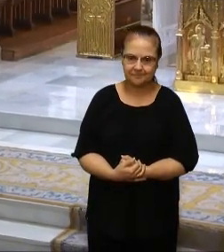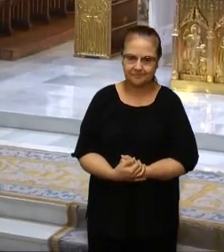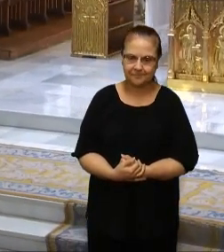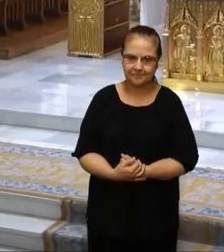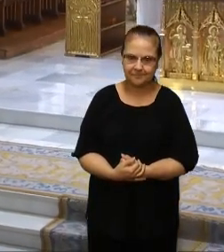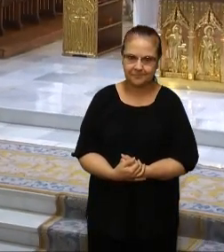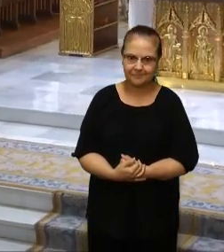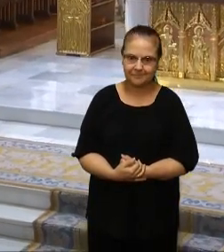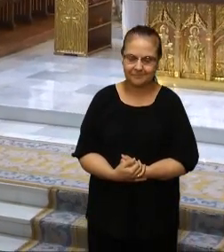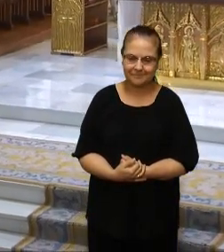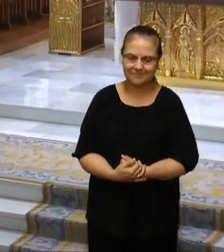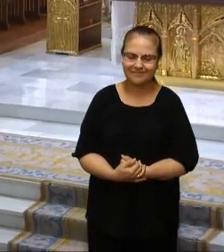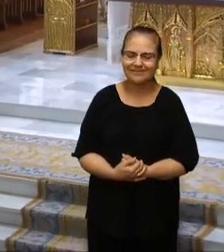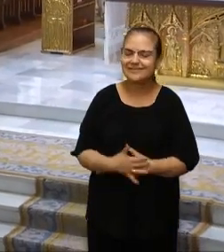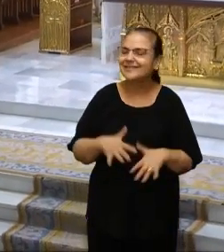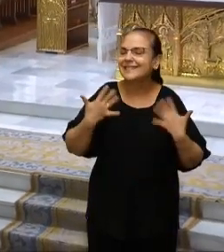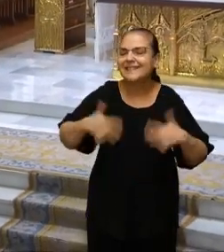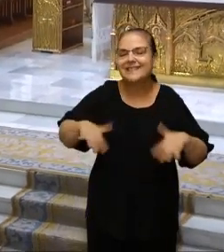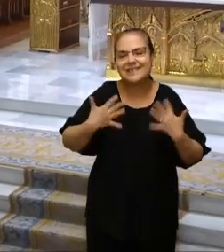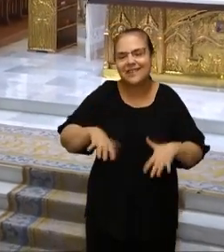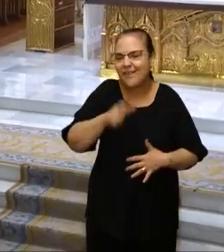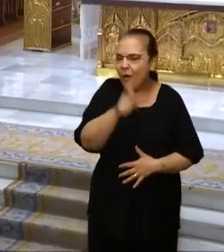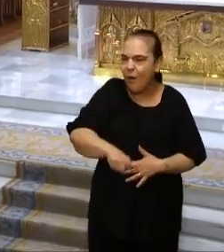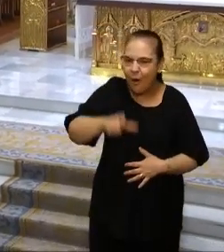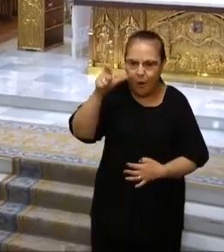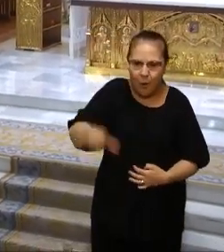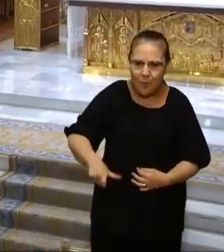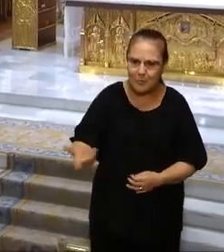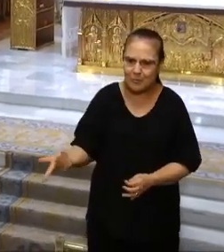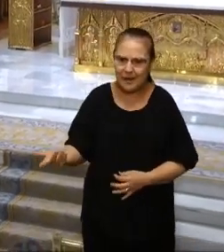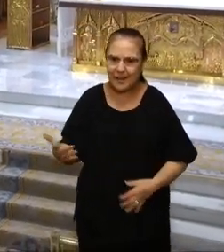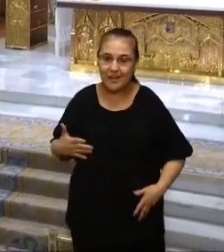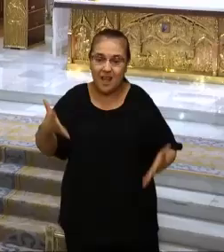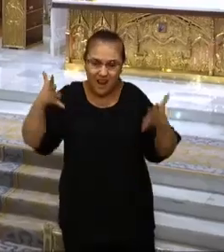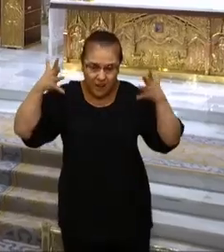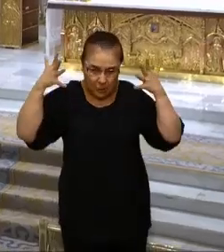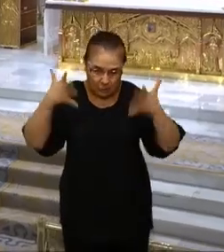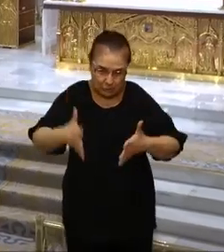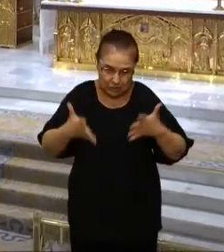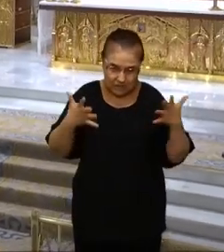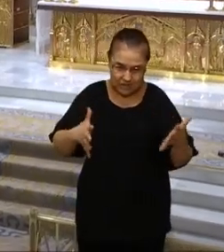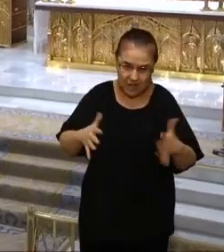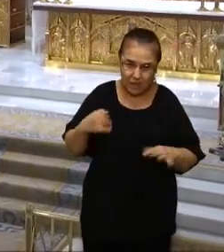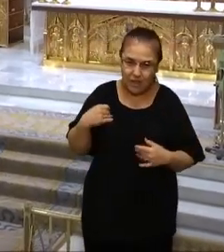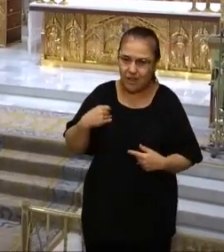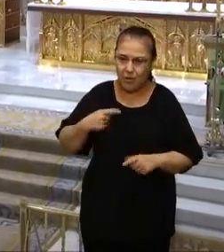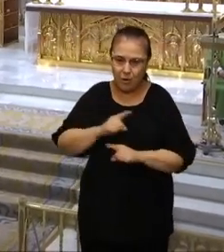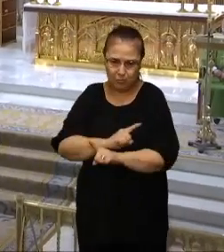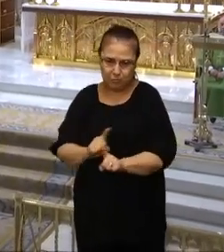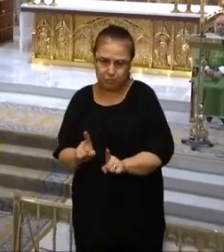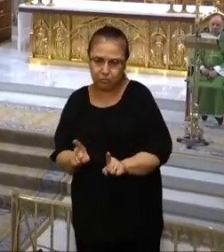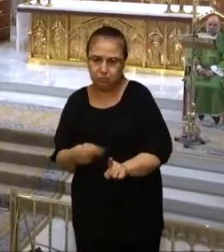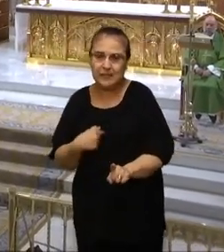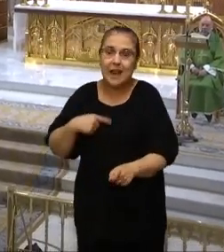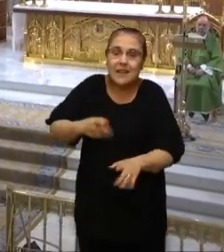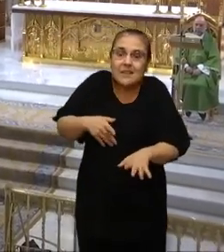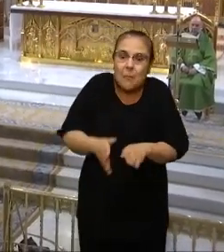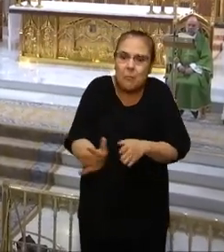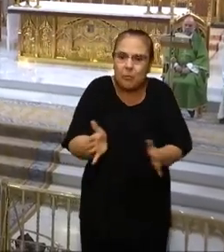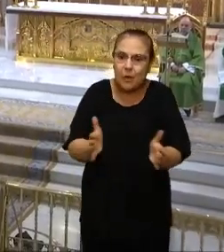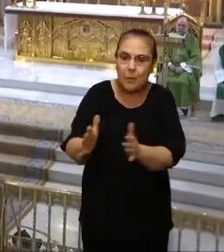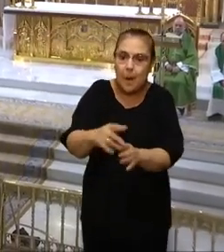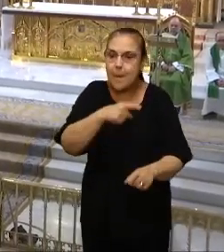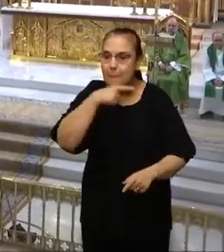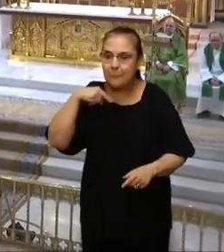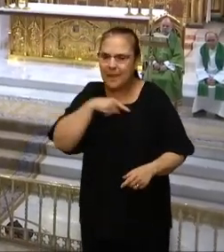El que te sigue, Señor, tendrá la luz de la vida. Dichoso el hombre que no sigue el consejo de los impíos, ni entra por la senda de los pecadores, ni